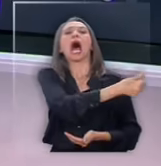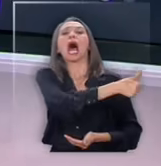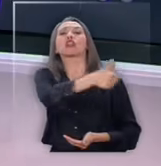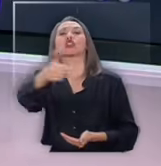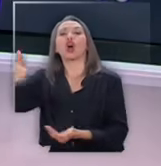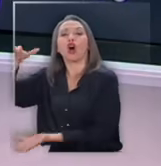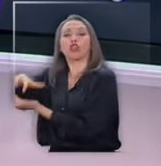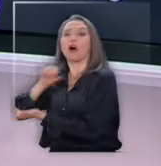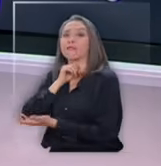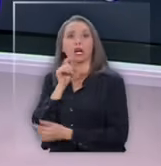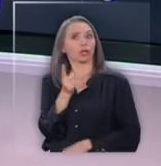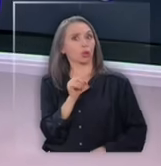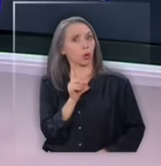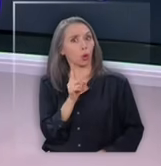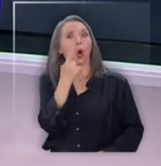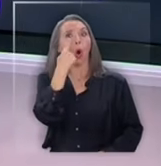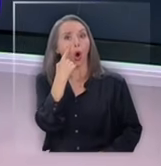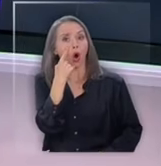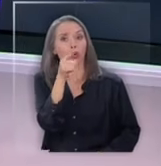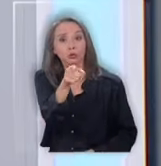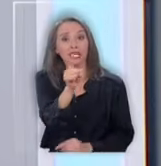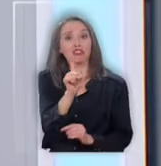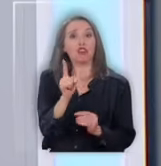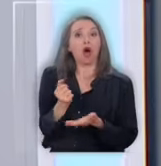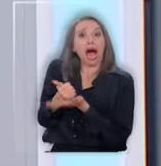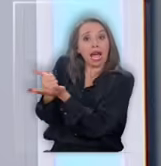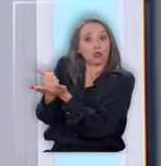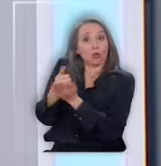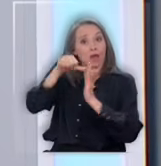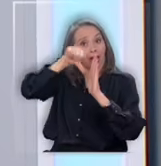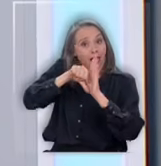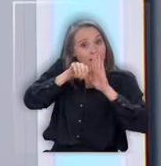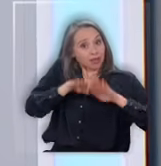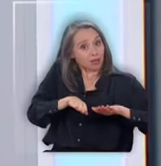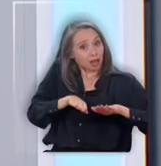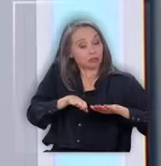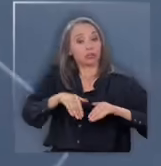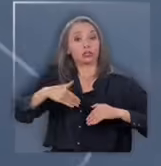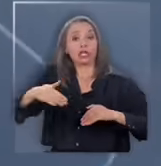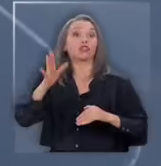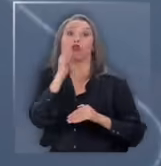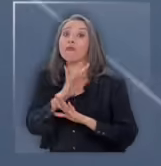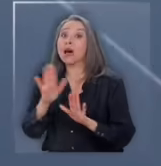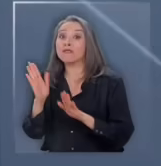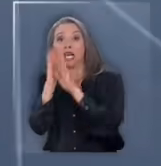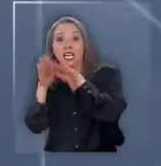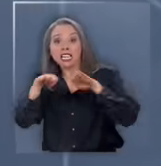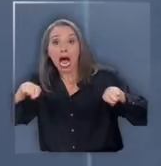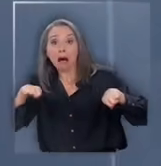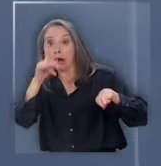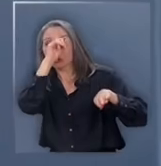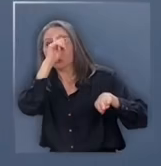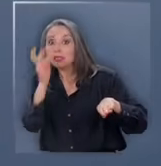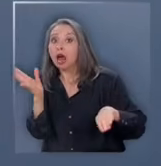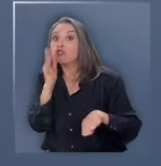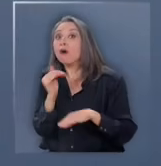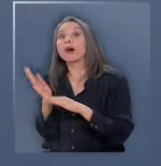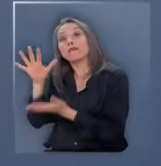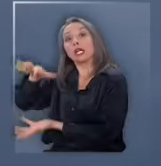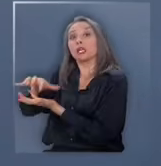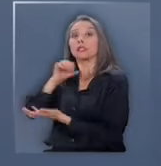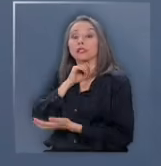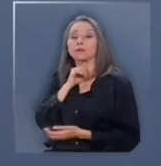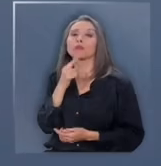ojo si no colaboramos todos esa puede no ser la situación en los próximos como esta estación de los equipos humanos porque afortunadamente